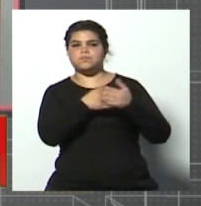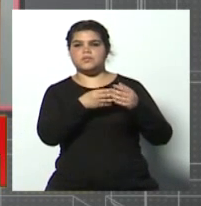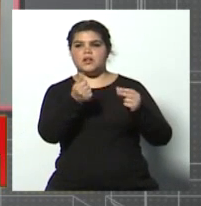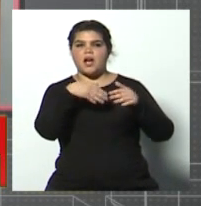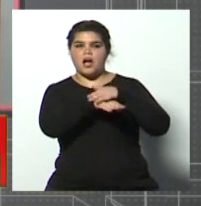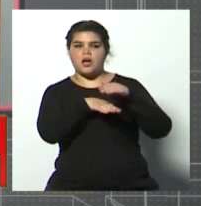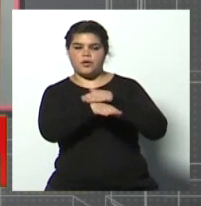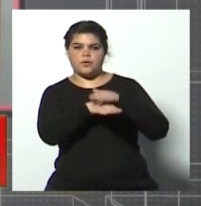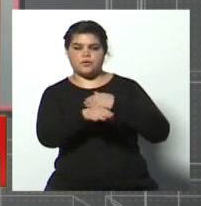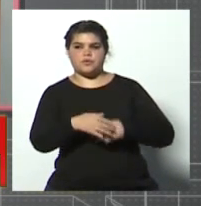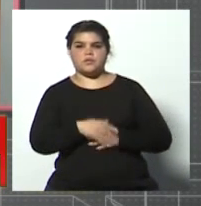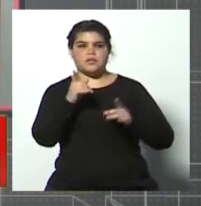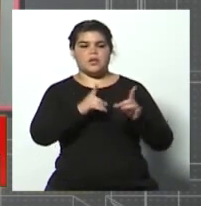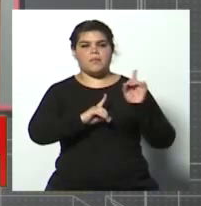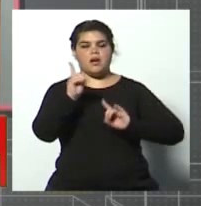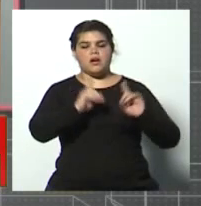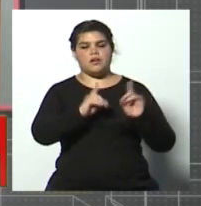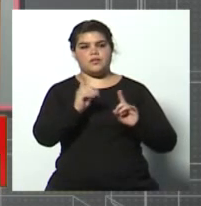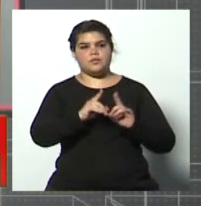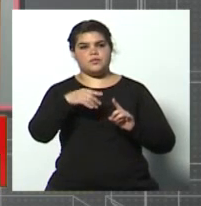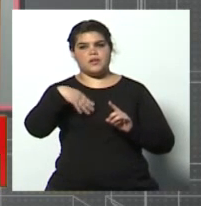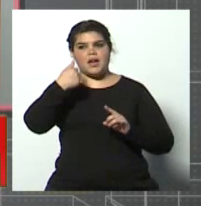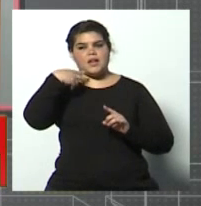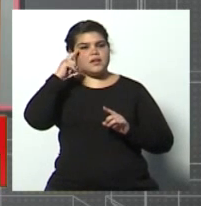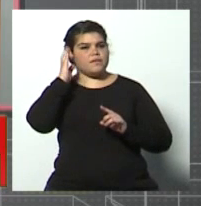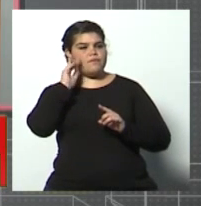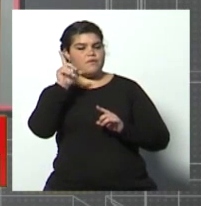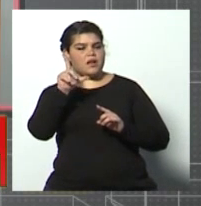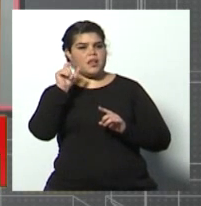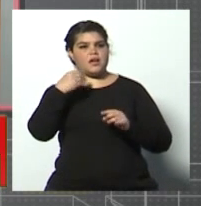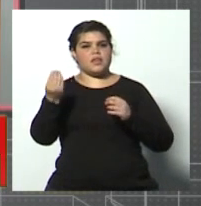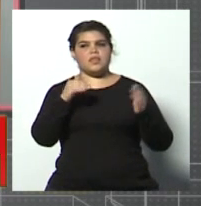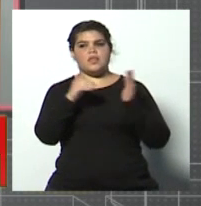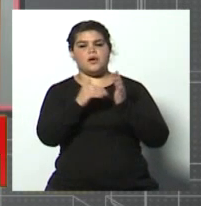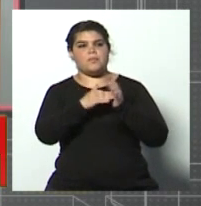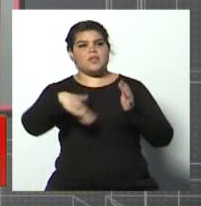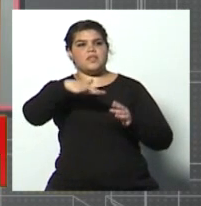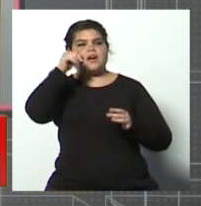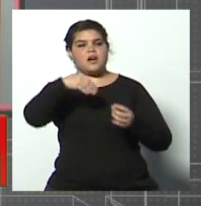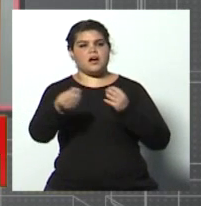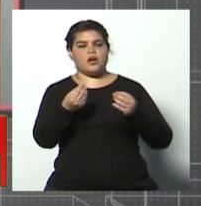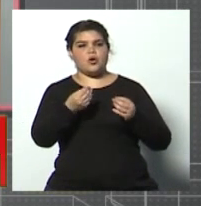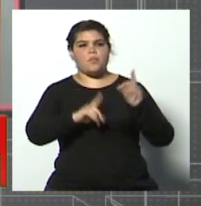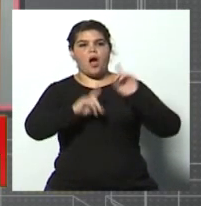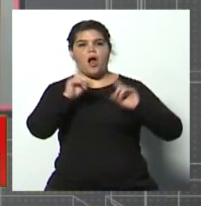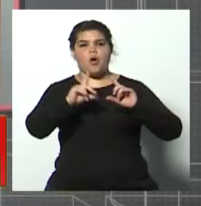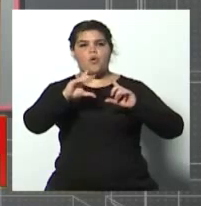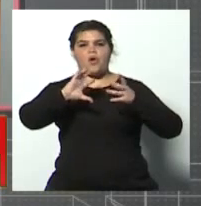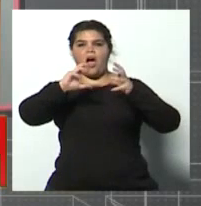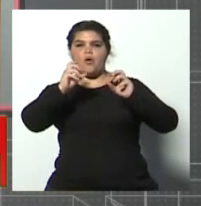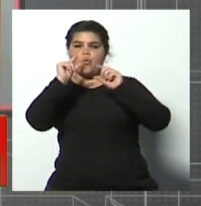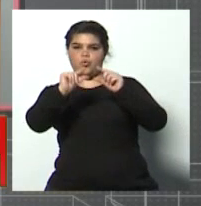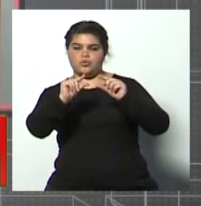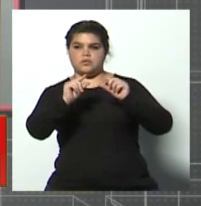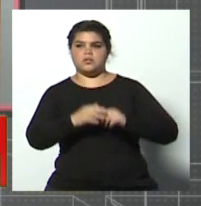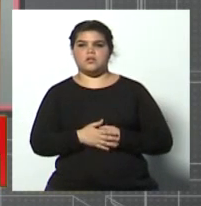ahorro, y tomaba también los dichos de Aníbal Fernández, quien informaba que depende del momento en que se está, pudo haber habido algún ajuste, ¿no? Pero bueno, esto puede llegar